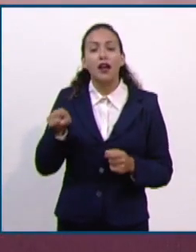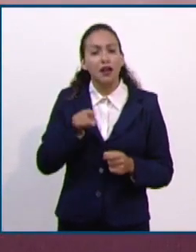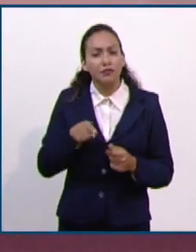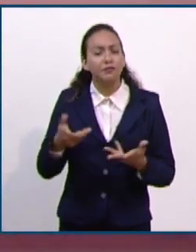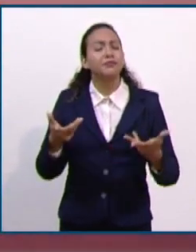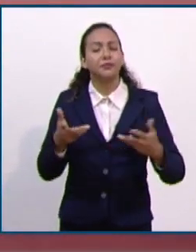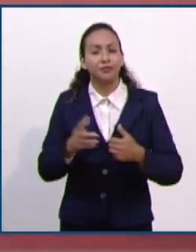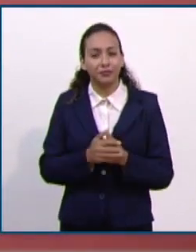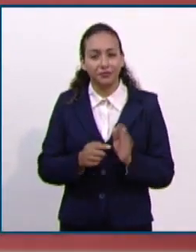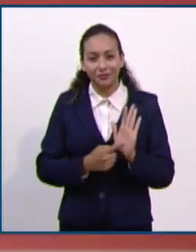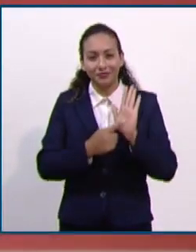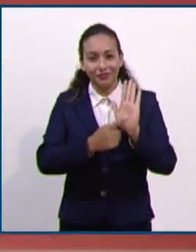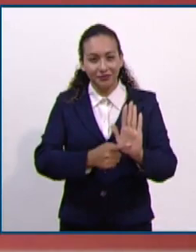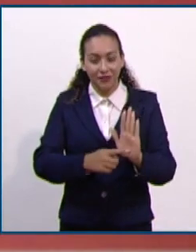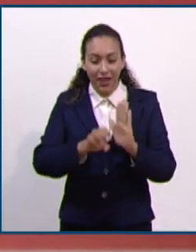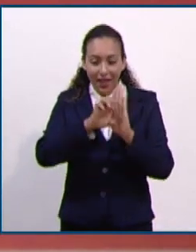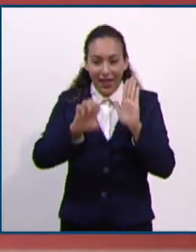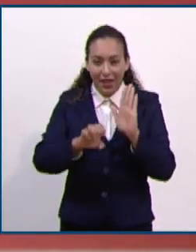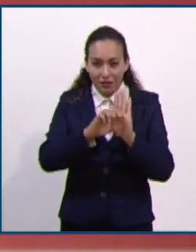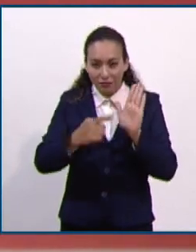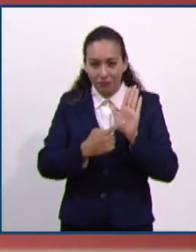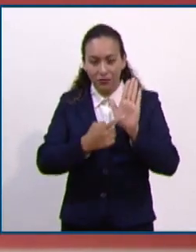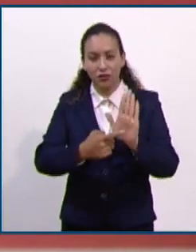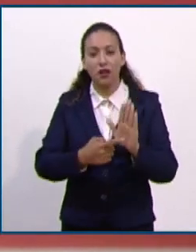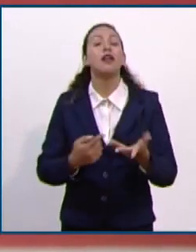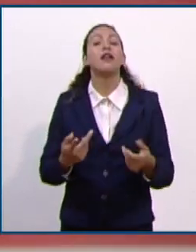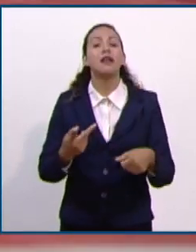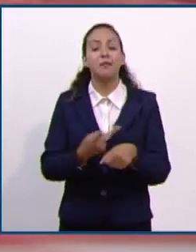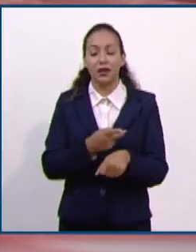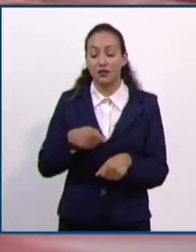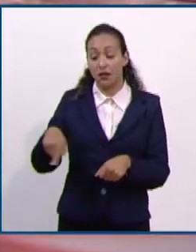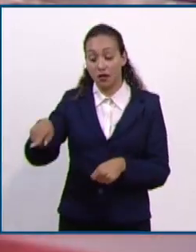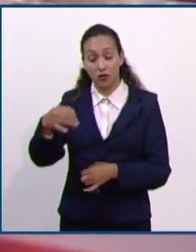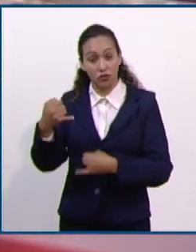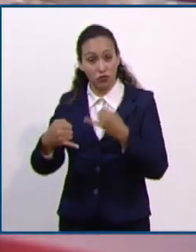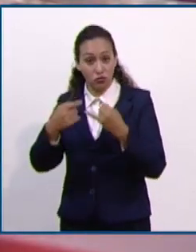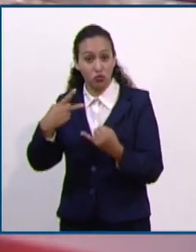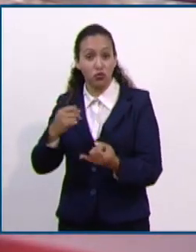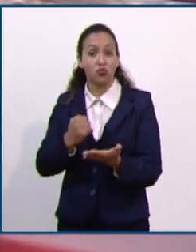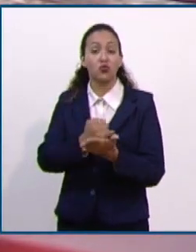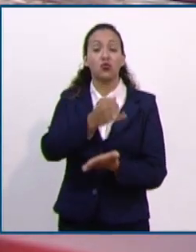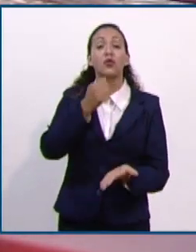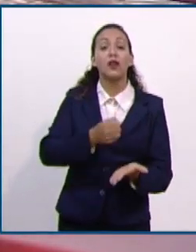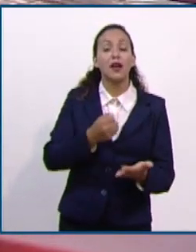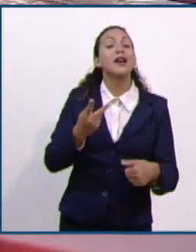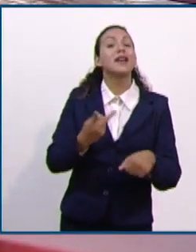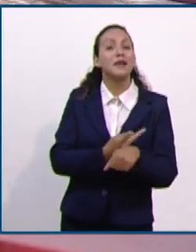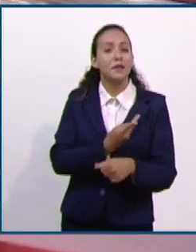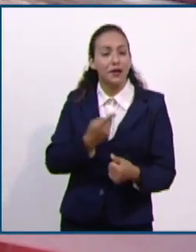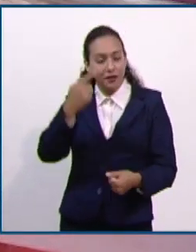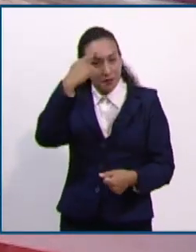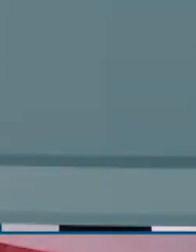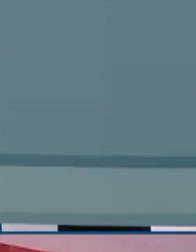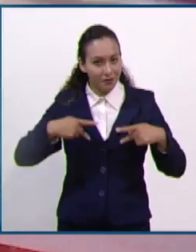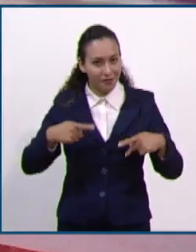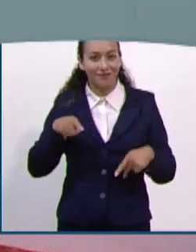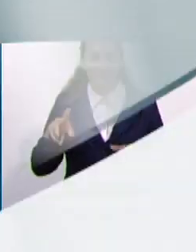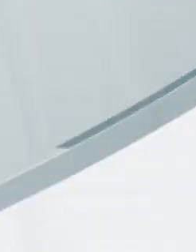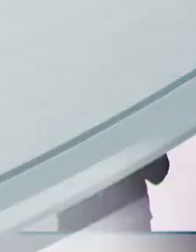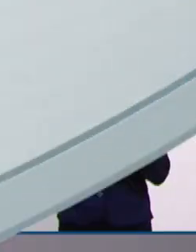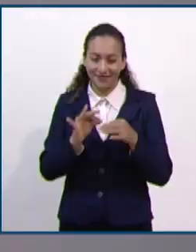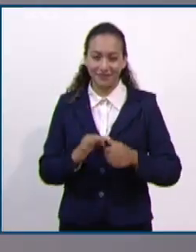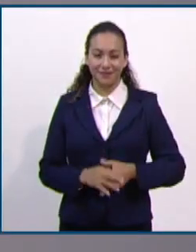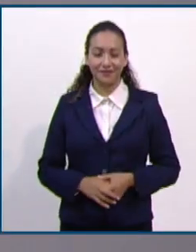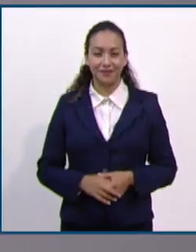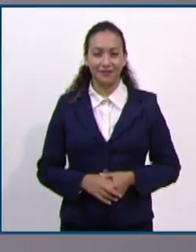Arbitraje, ilustró con ejemplos el impacto que tienen las decisiones de los juzgadores en la vida de las personas.